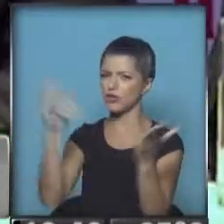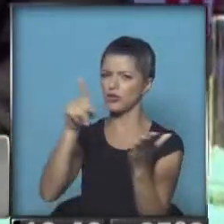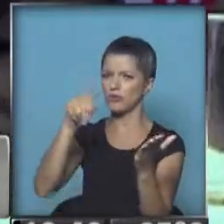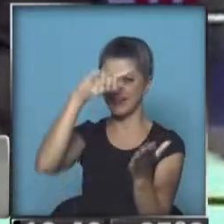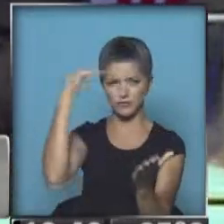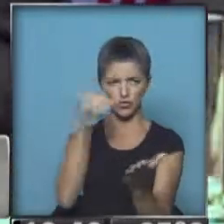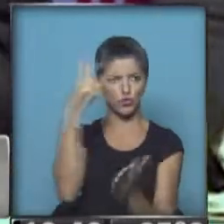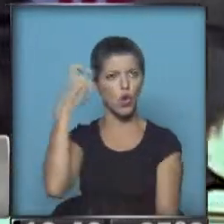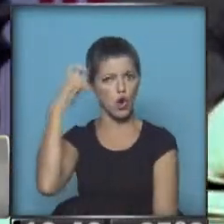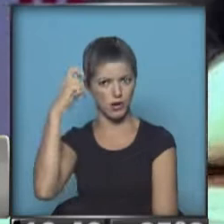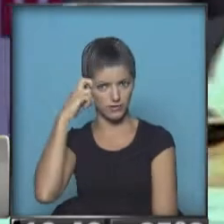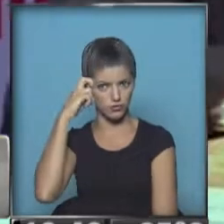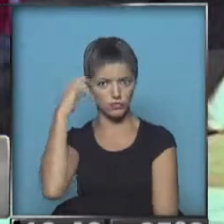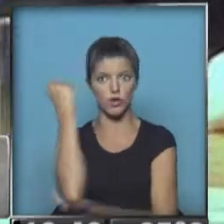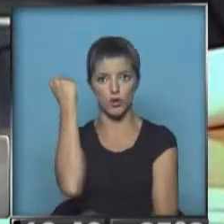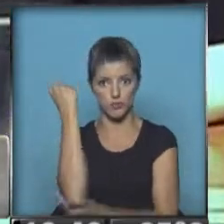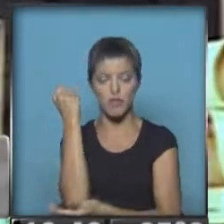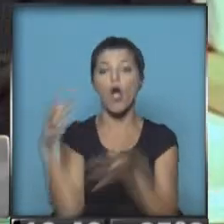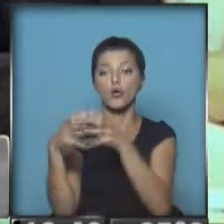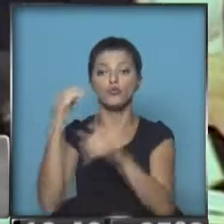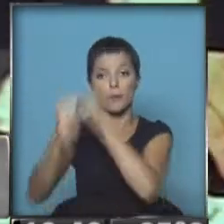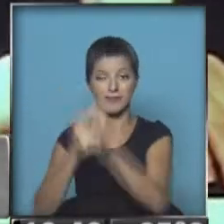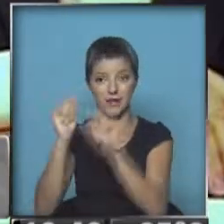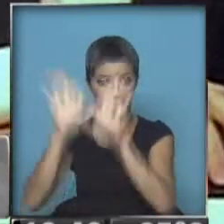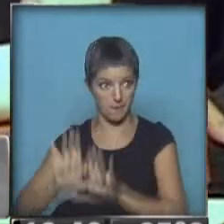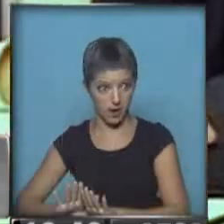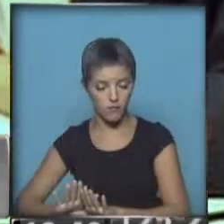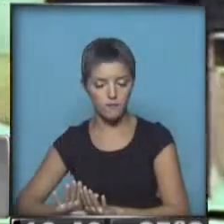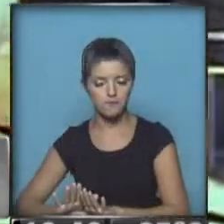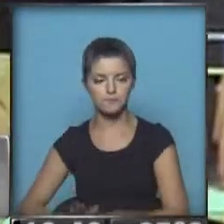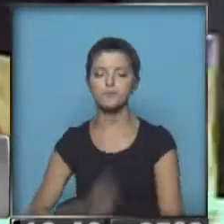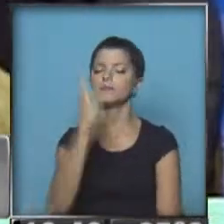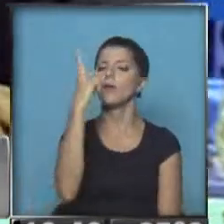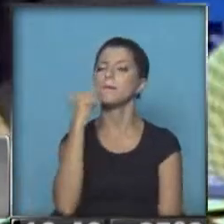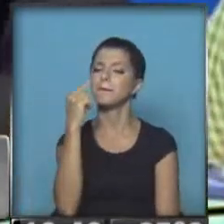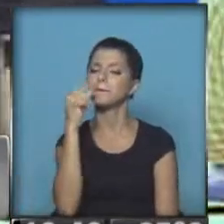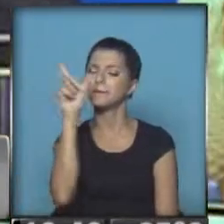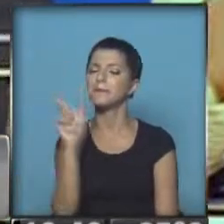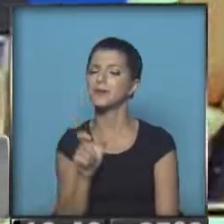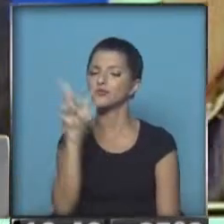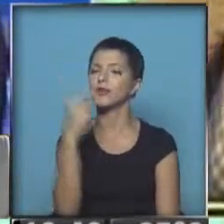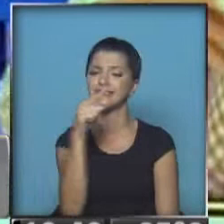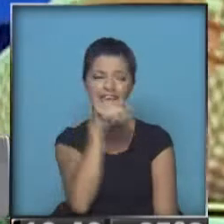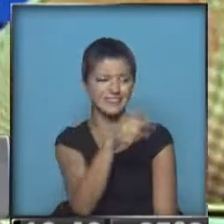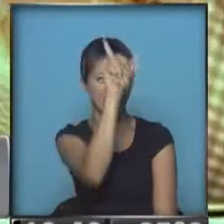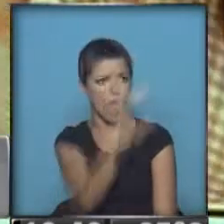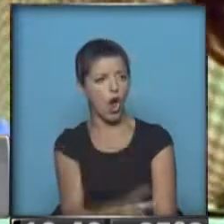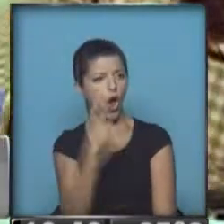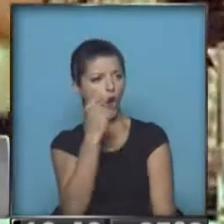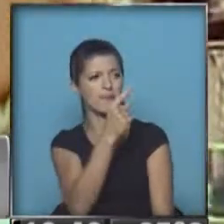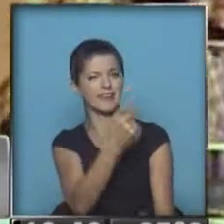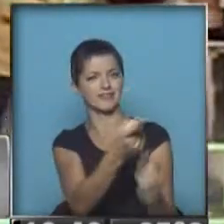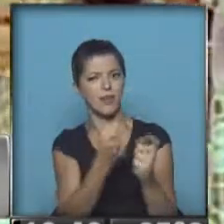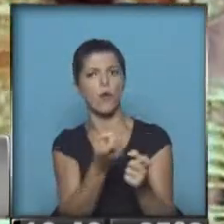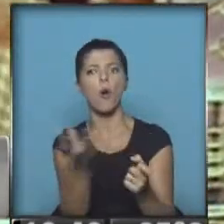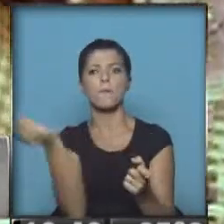economistas organizado por grupos de empresarios, que alguien decía que necesitábamos a este hombre más